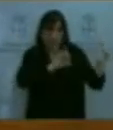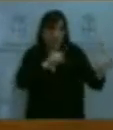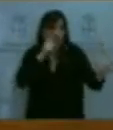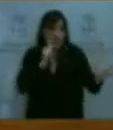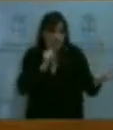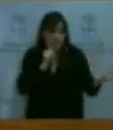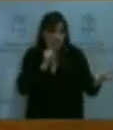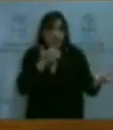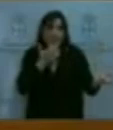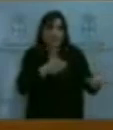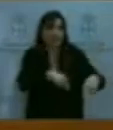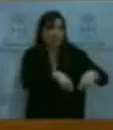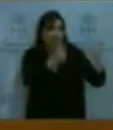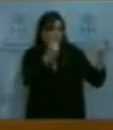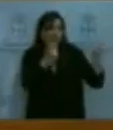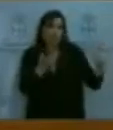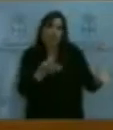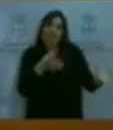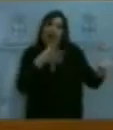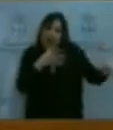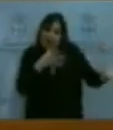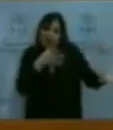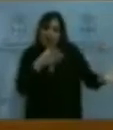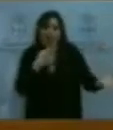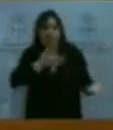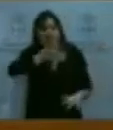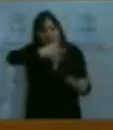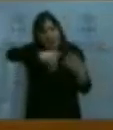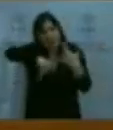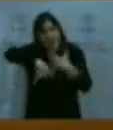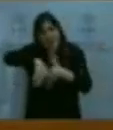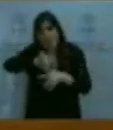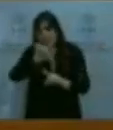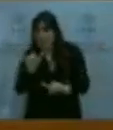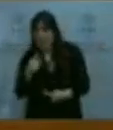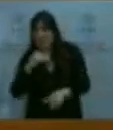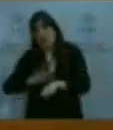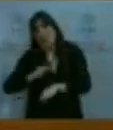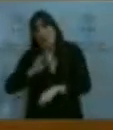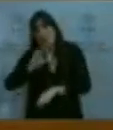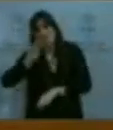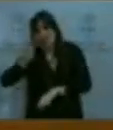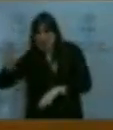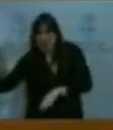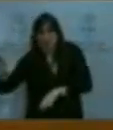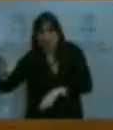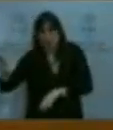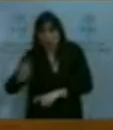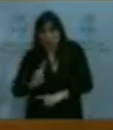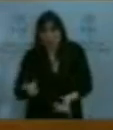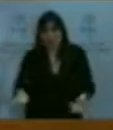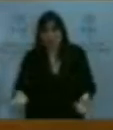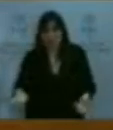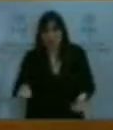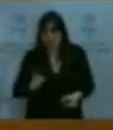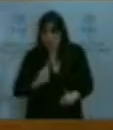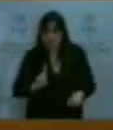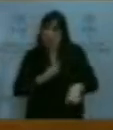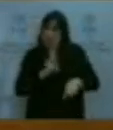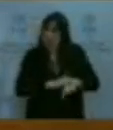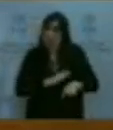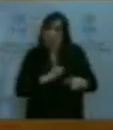con subterfugios retóricos que la culpa es del Partido Popular, porque no es la culpa del Partido Popular, la culpa es de su partido. Y si no